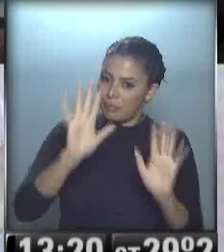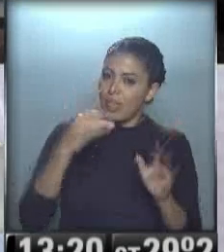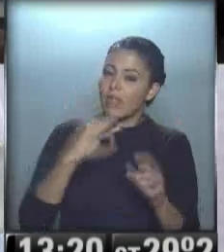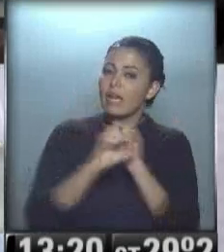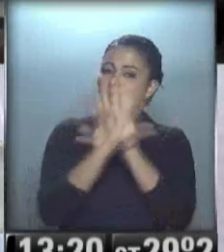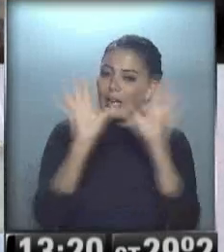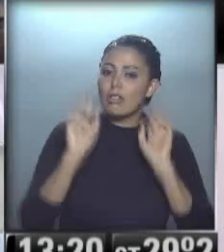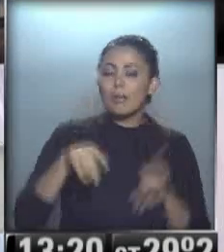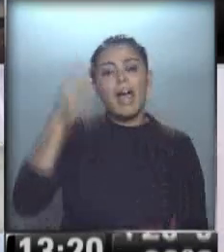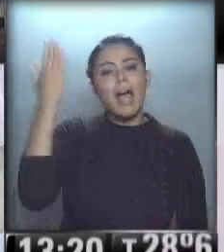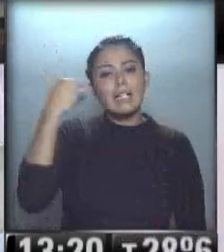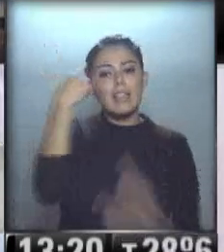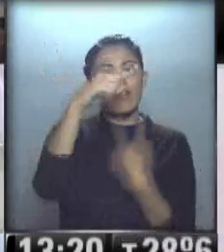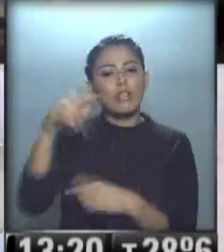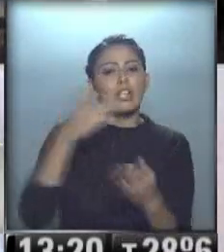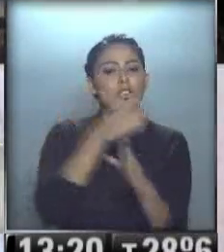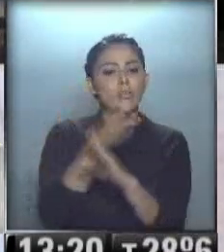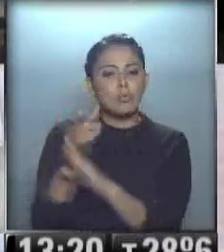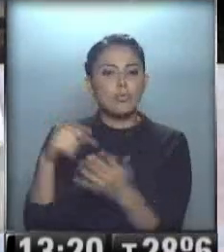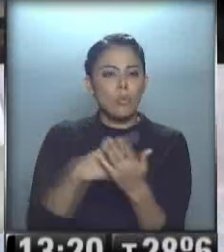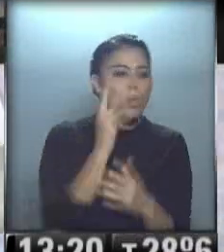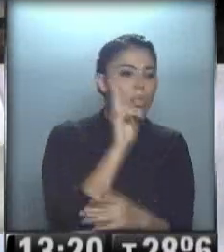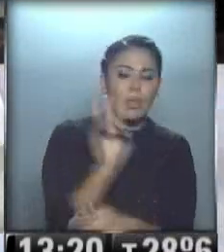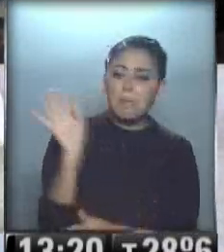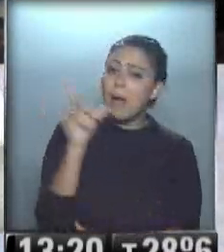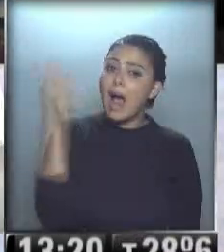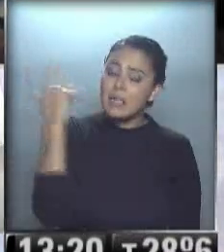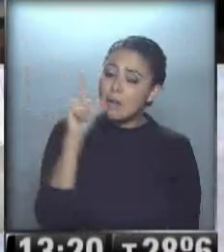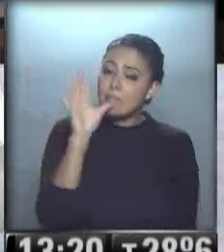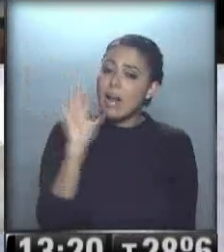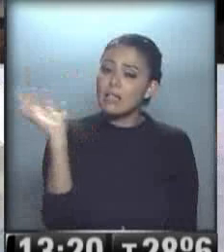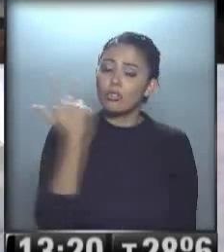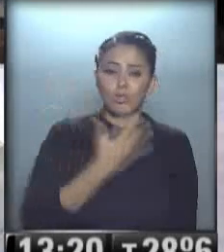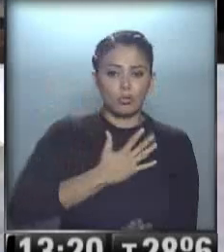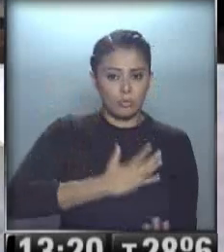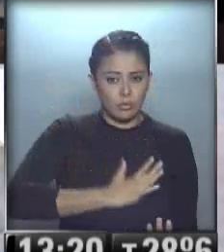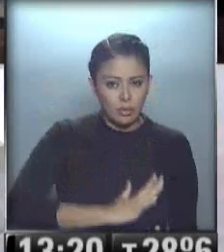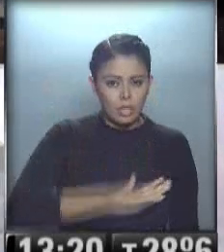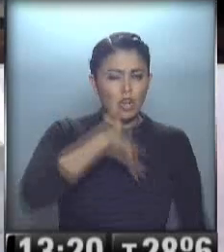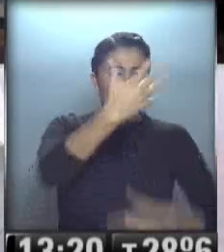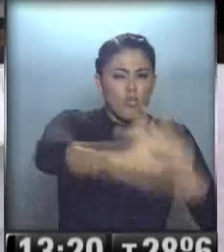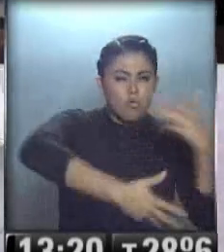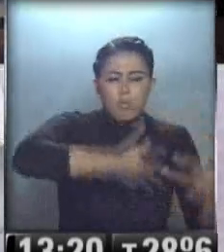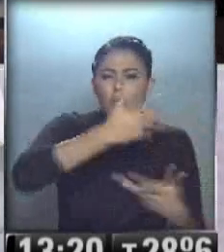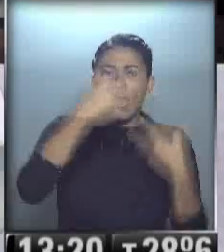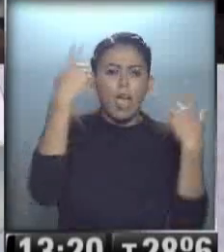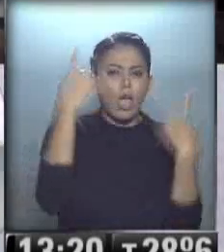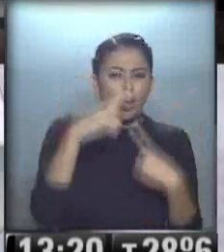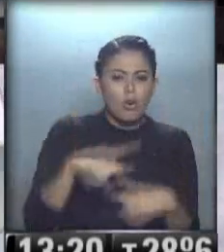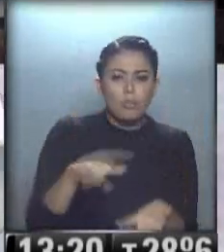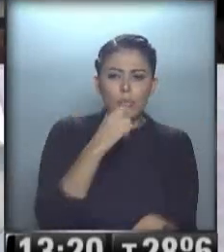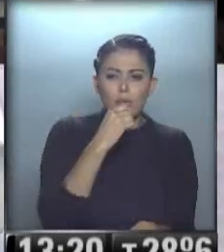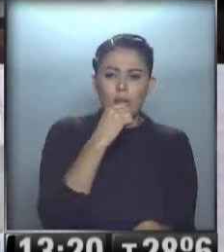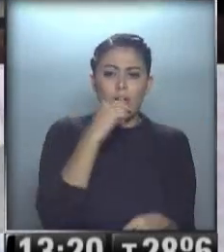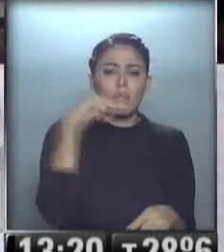vimos ayer recorriendo varios puntos de la ciudad de Caracas ayer parecía haber bajado la tensión De hecho no se quemaron no se no se hicieron fogatas en las